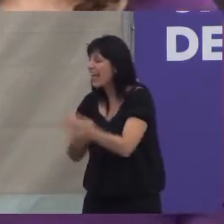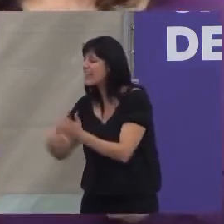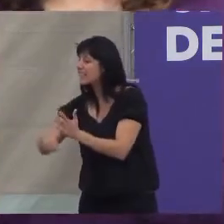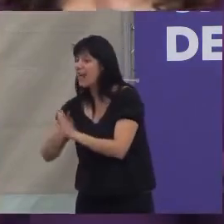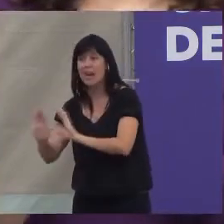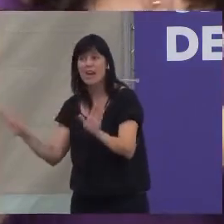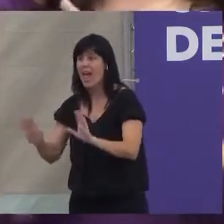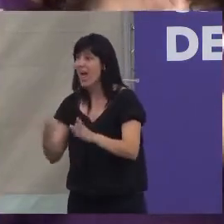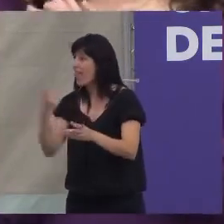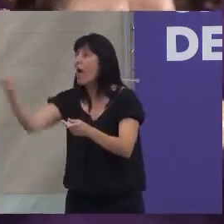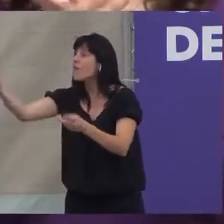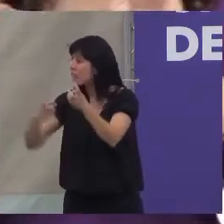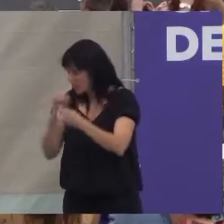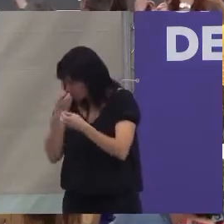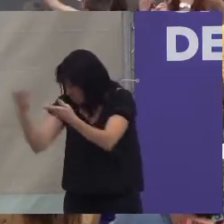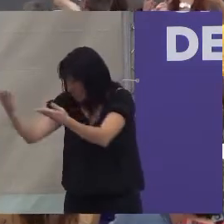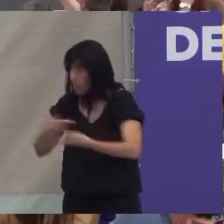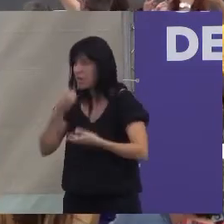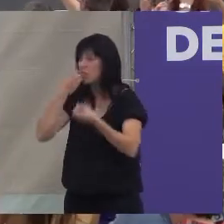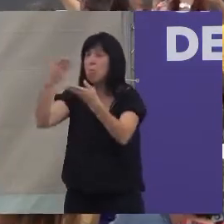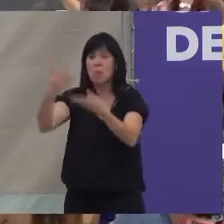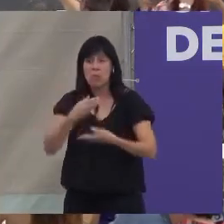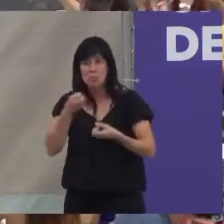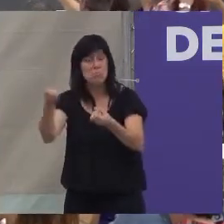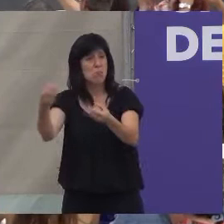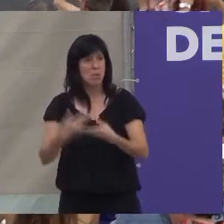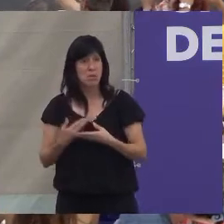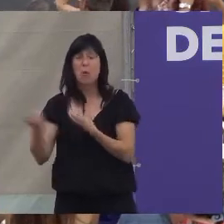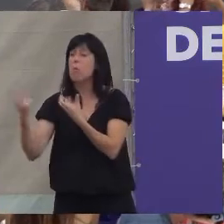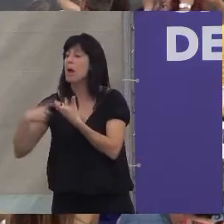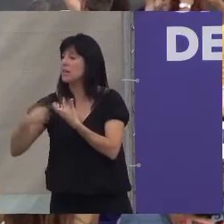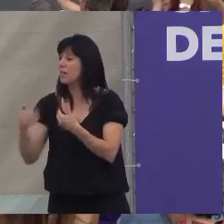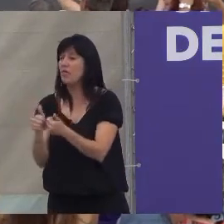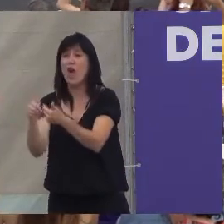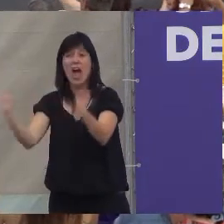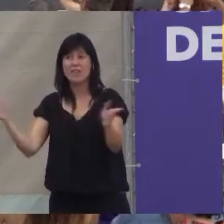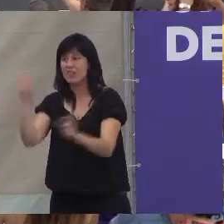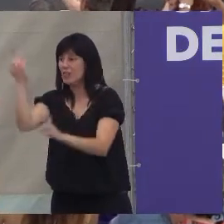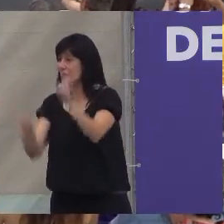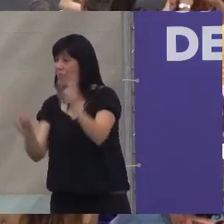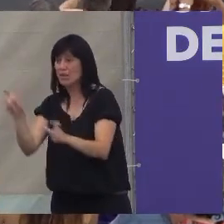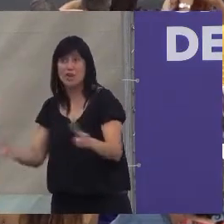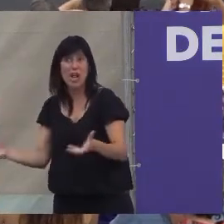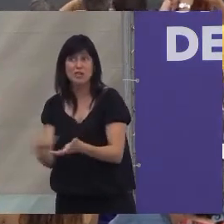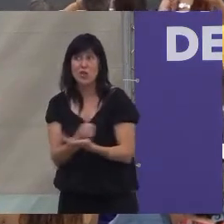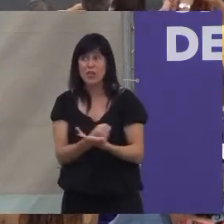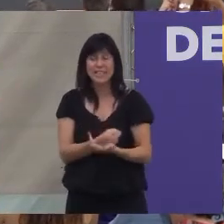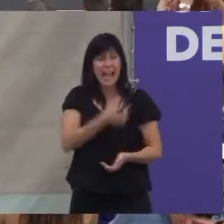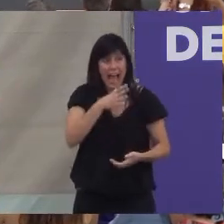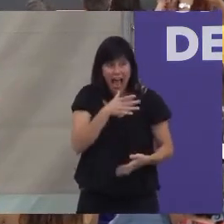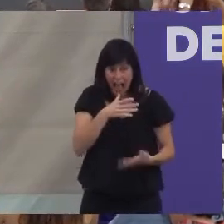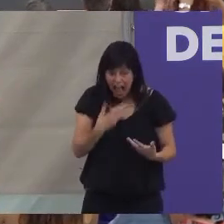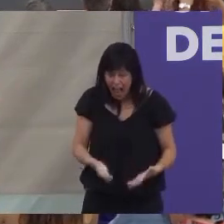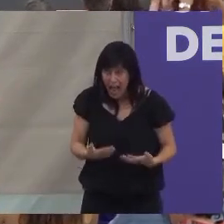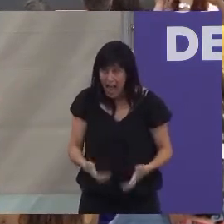sido bien recibido. Hemos acogido la participación de toda la gente. Y ahora, a día de